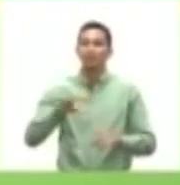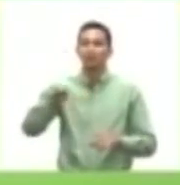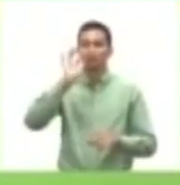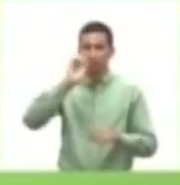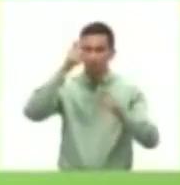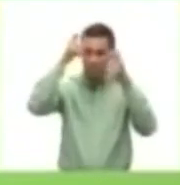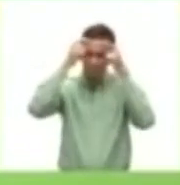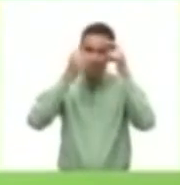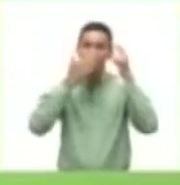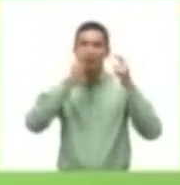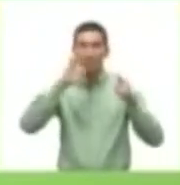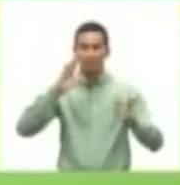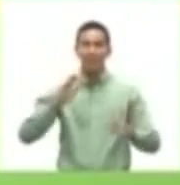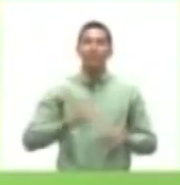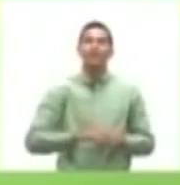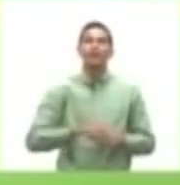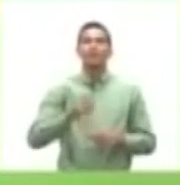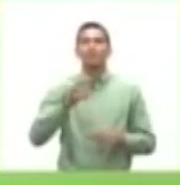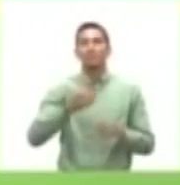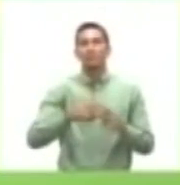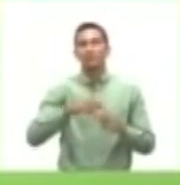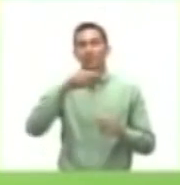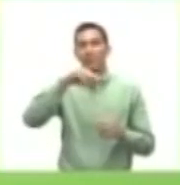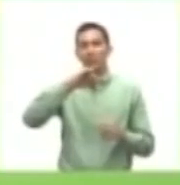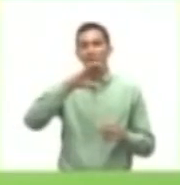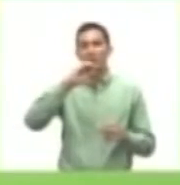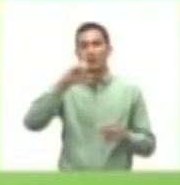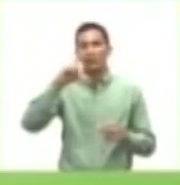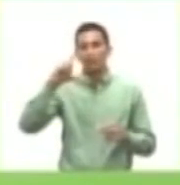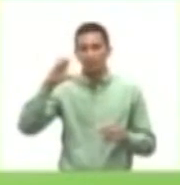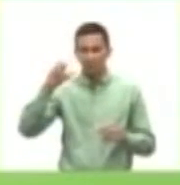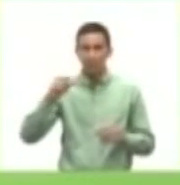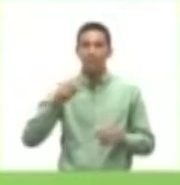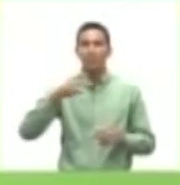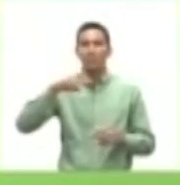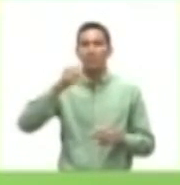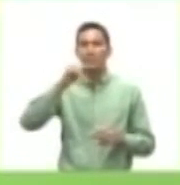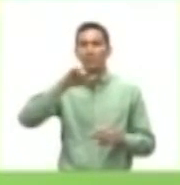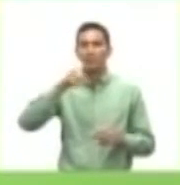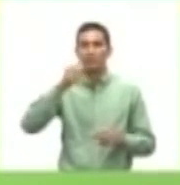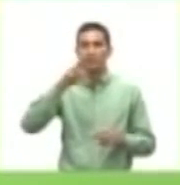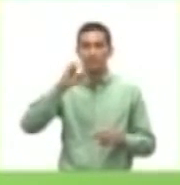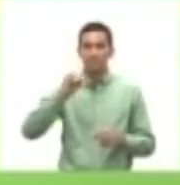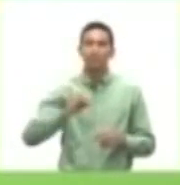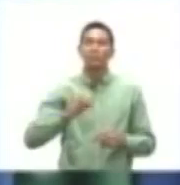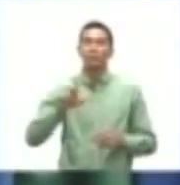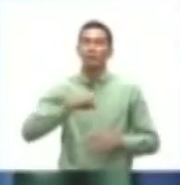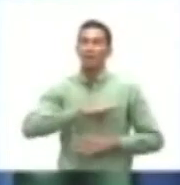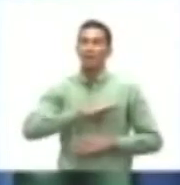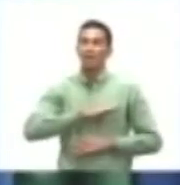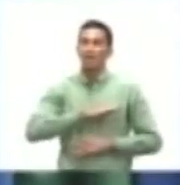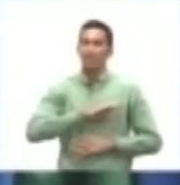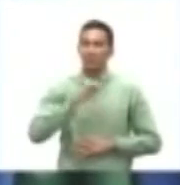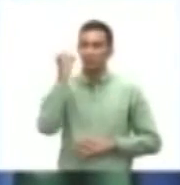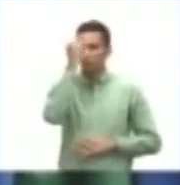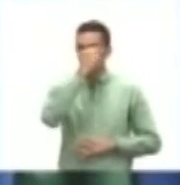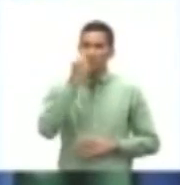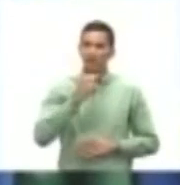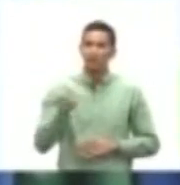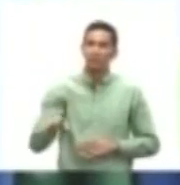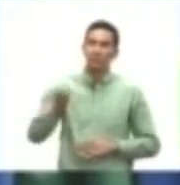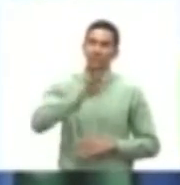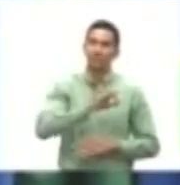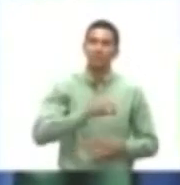de Nicole Pájaro Rolando, quien fue designada esta tarde por el alcalde de Soledad, Joao Herrera. Estamos viviendo un